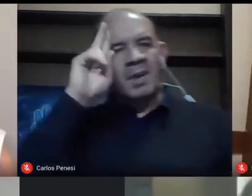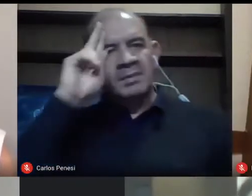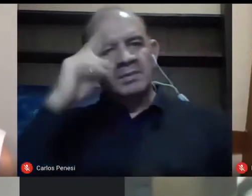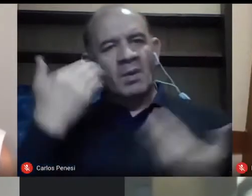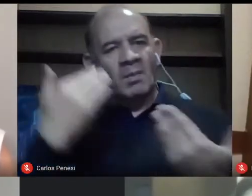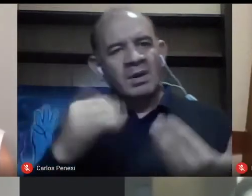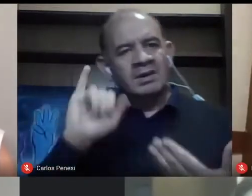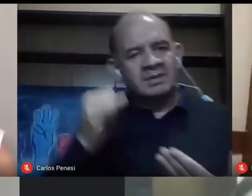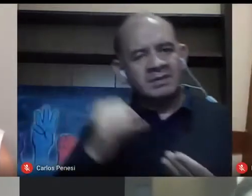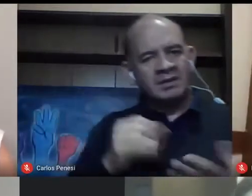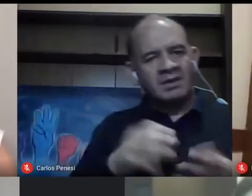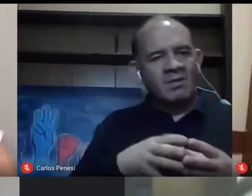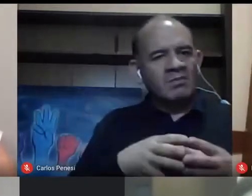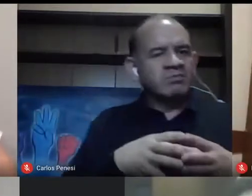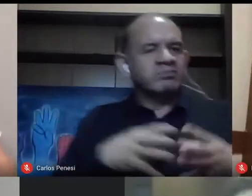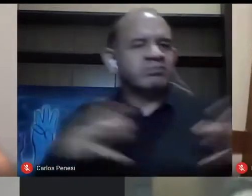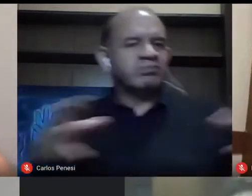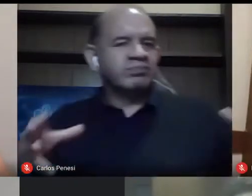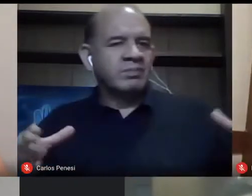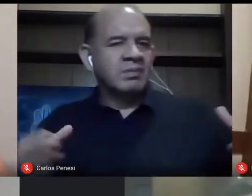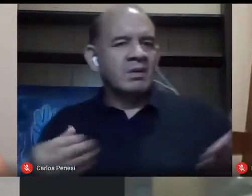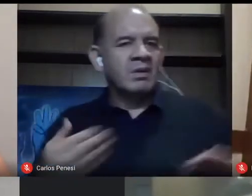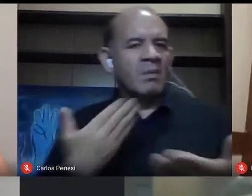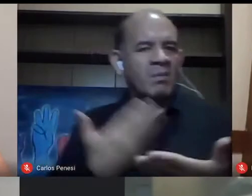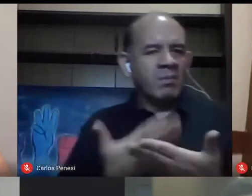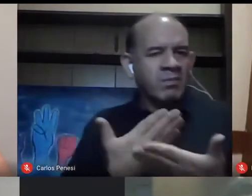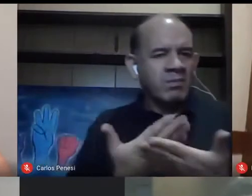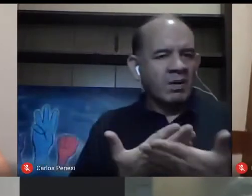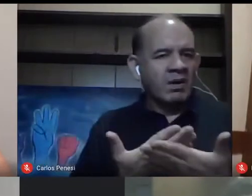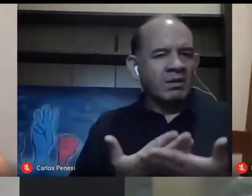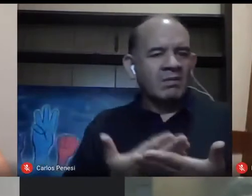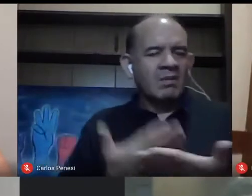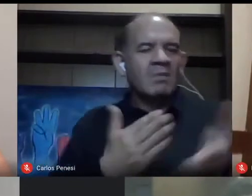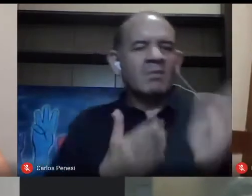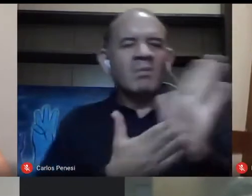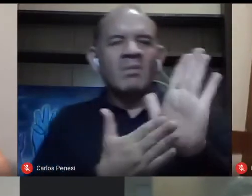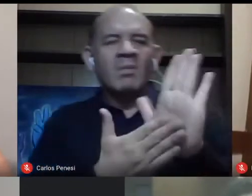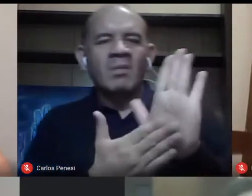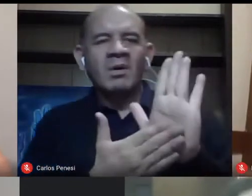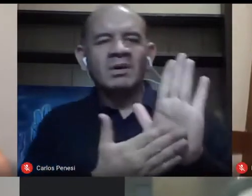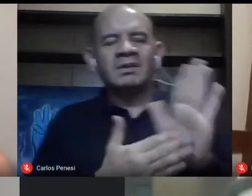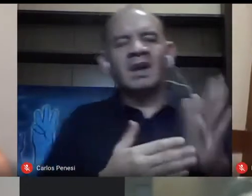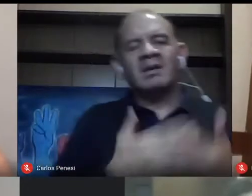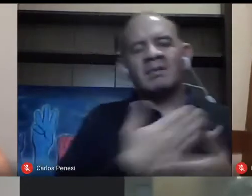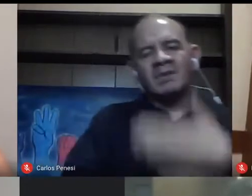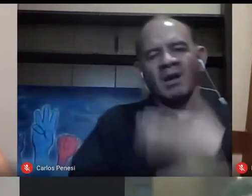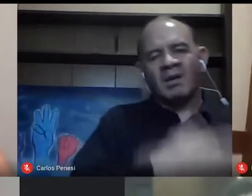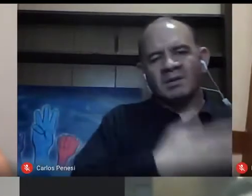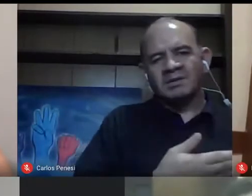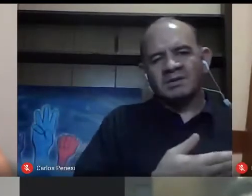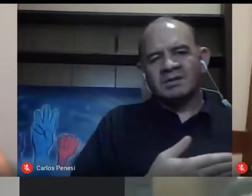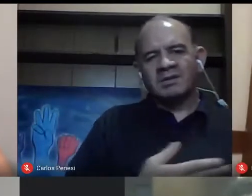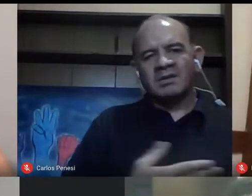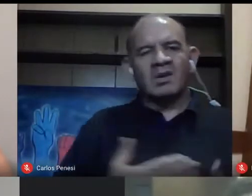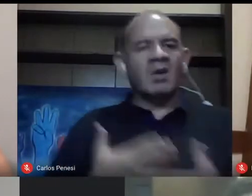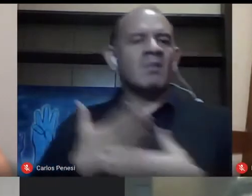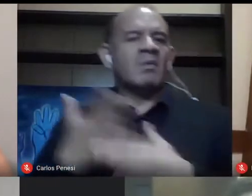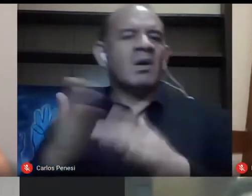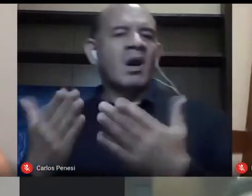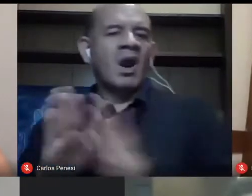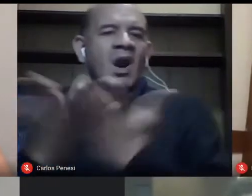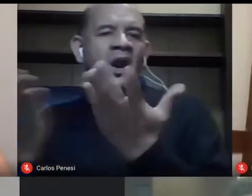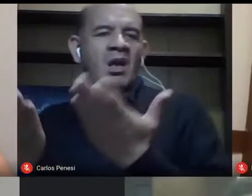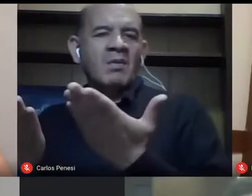amplia sea, va a permitir que un niño con una discapacidad que no le permite el acceso al libro, en